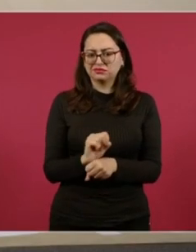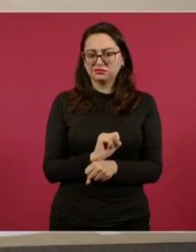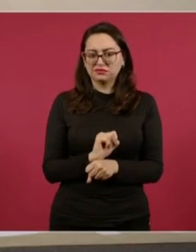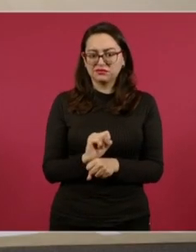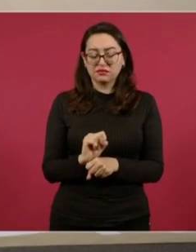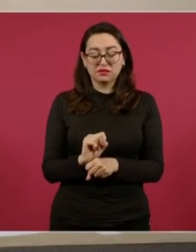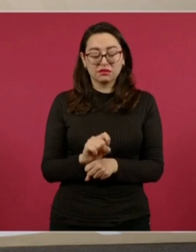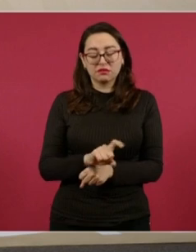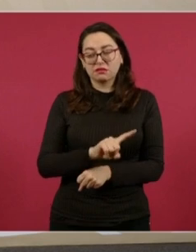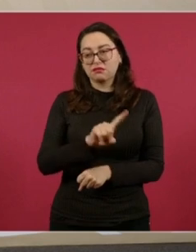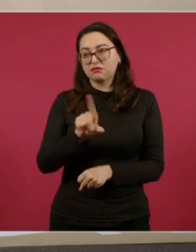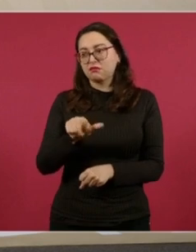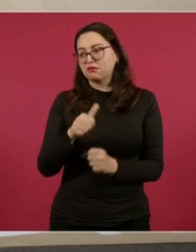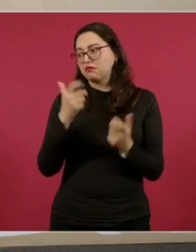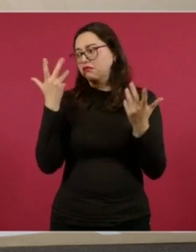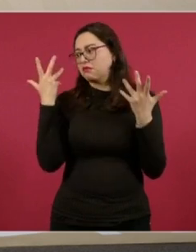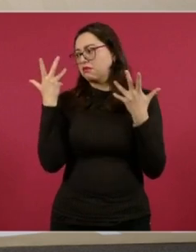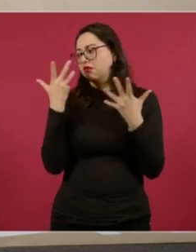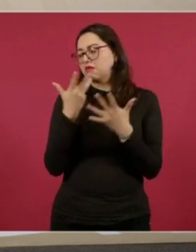tan terrible.